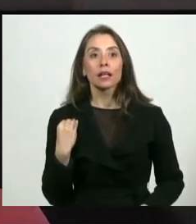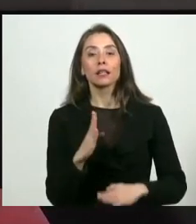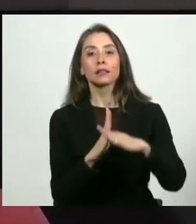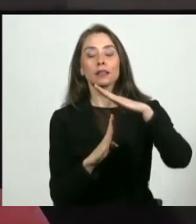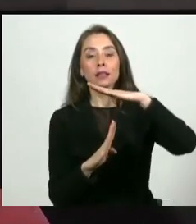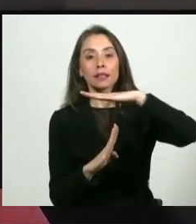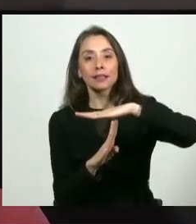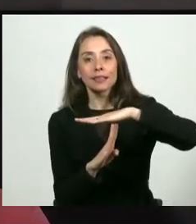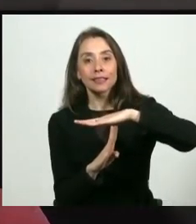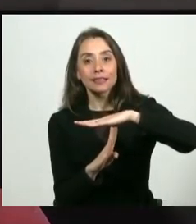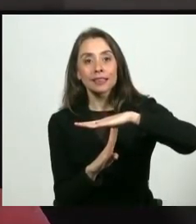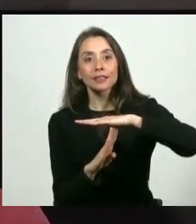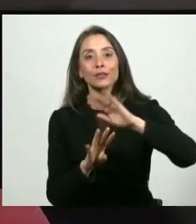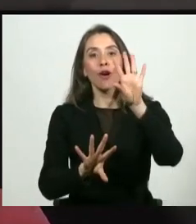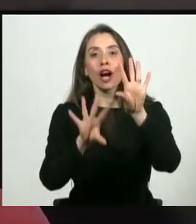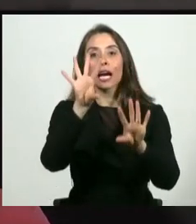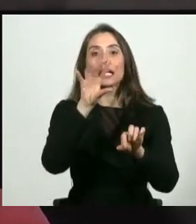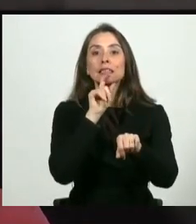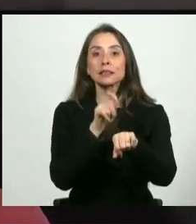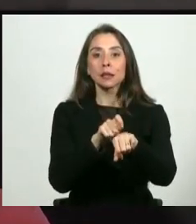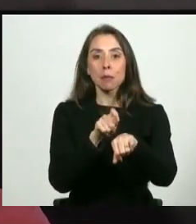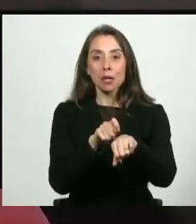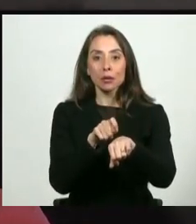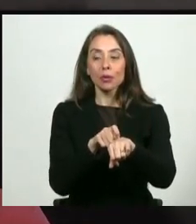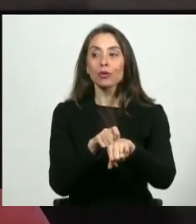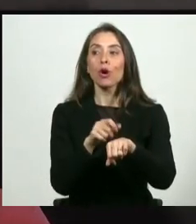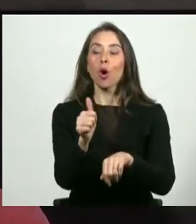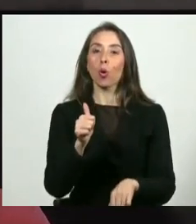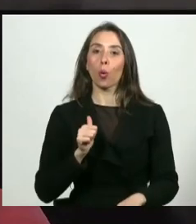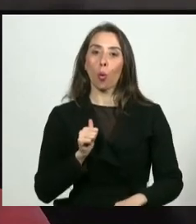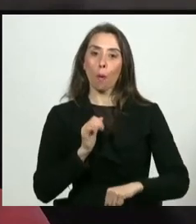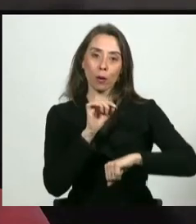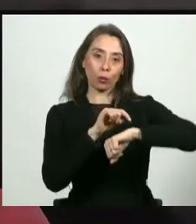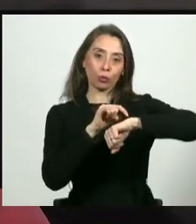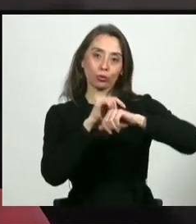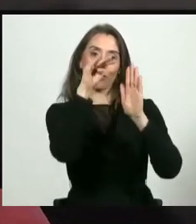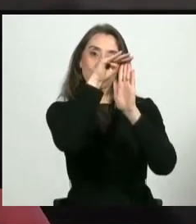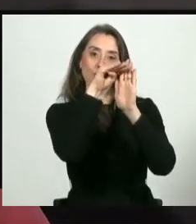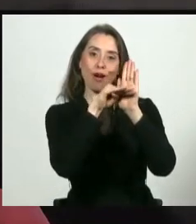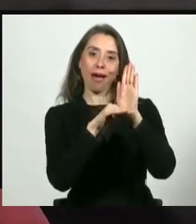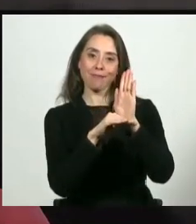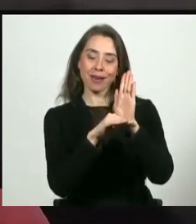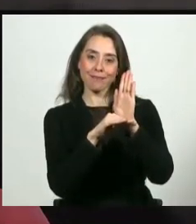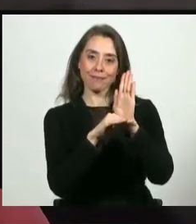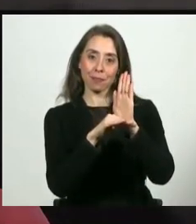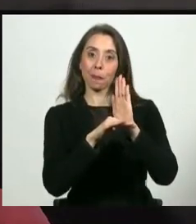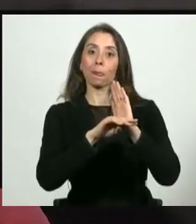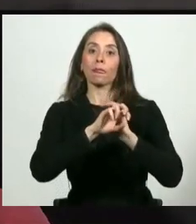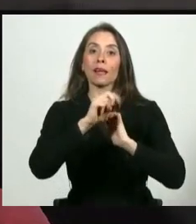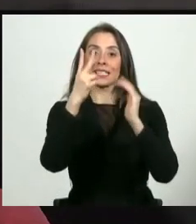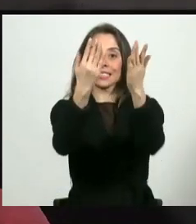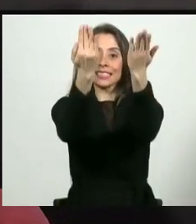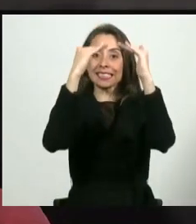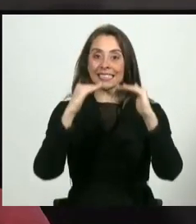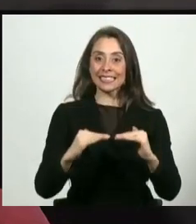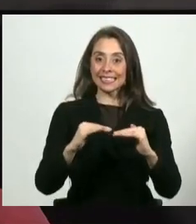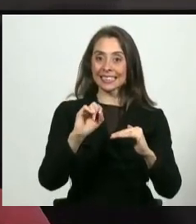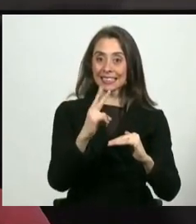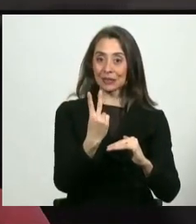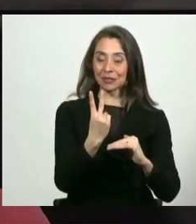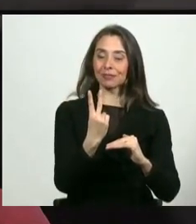receso de solo 15 minutos para que podamos cumplir con el programa. Y en la segunda parte,